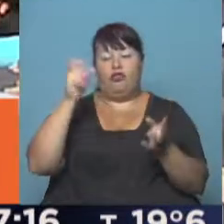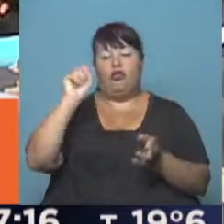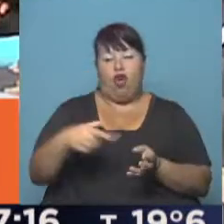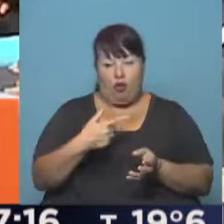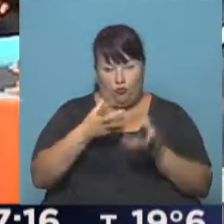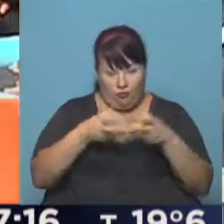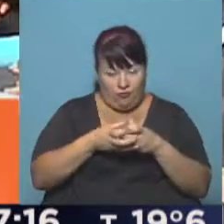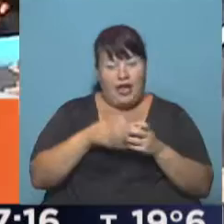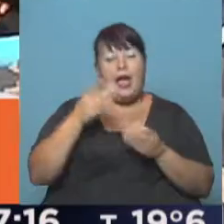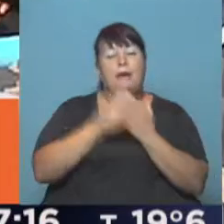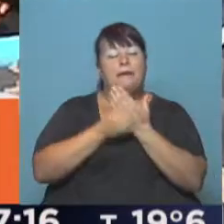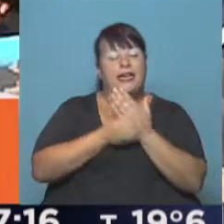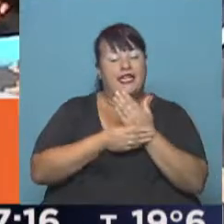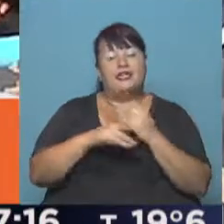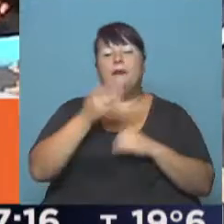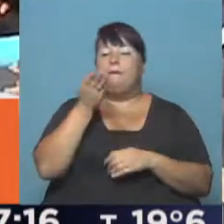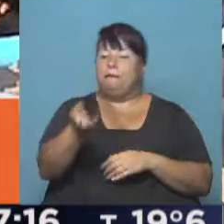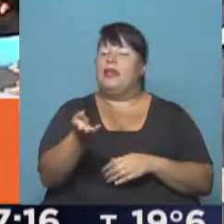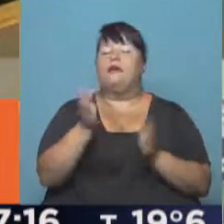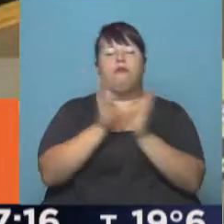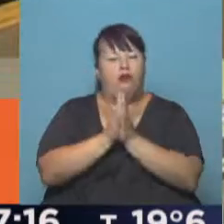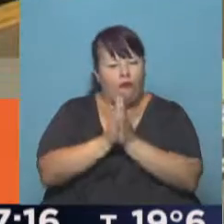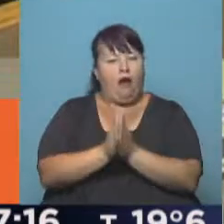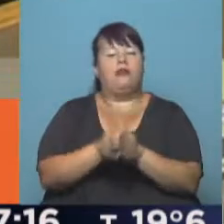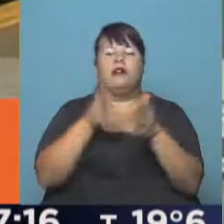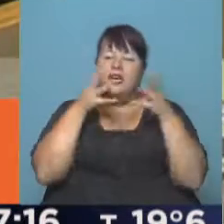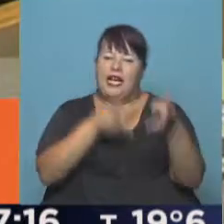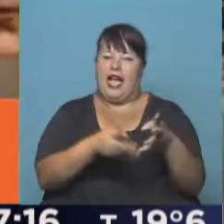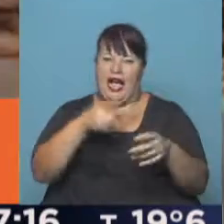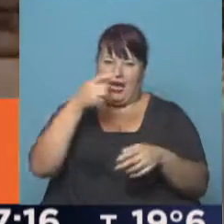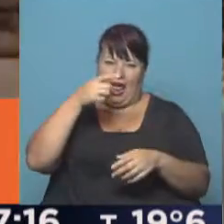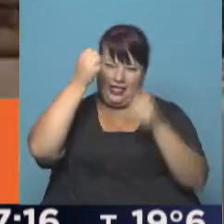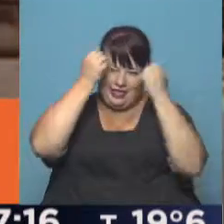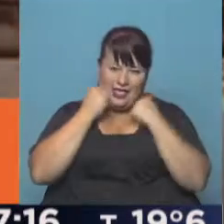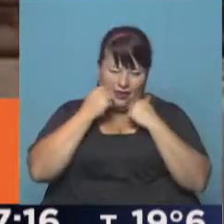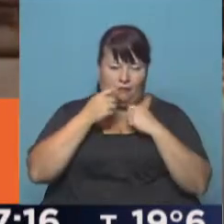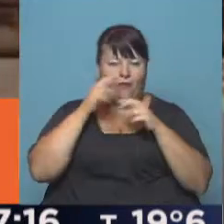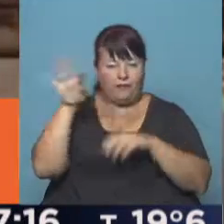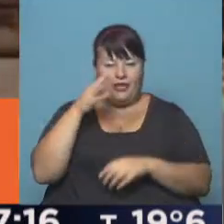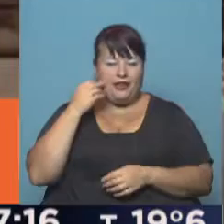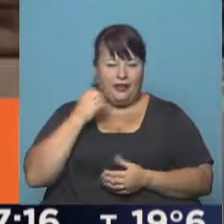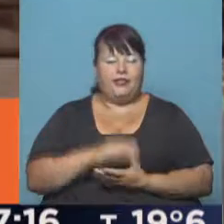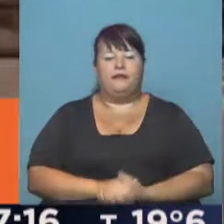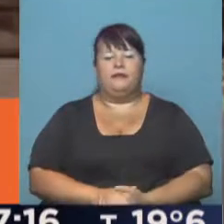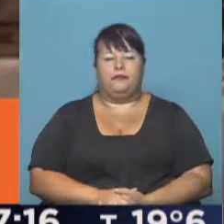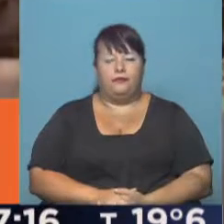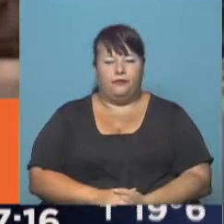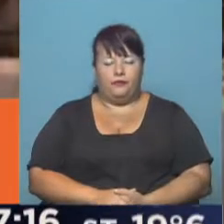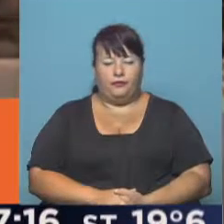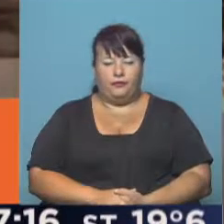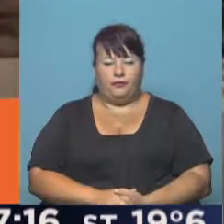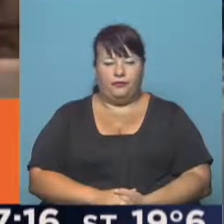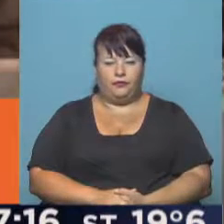Comunes, la Premier exhortó a seguir haciendo frente al terrorismo. We are not afraid, and